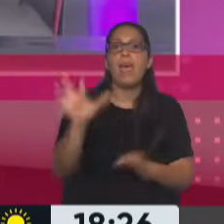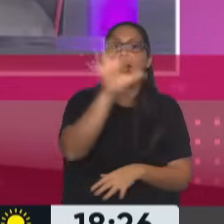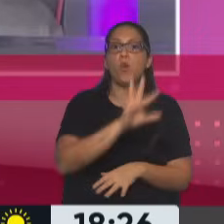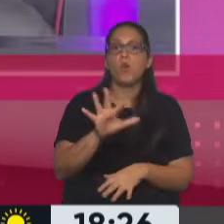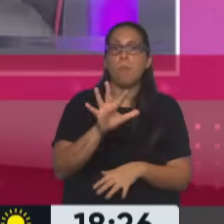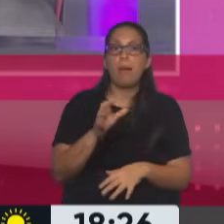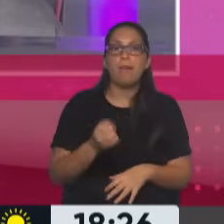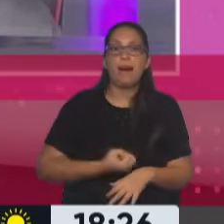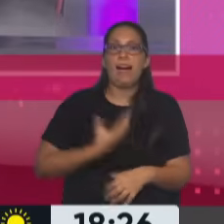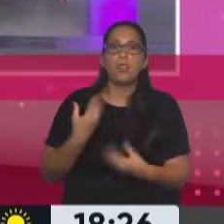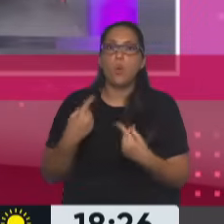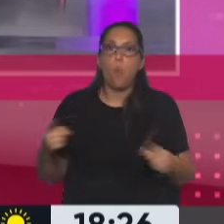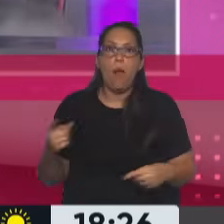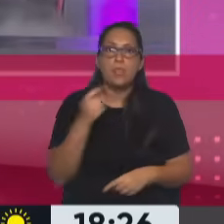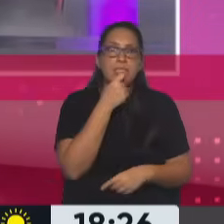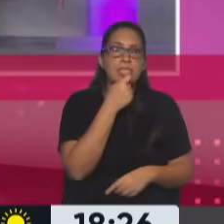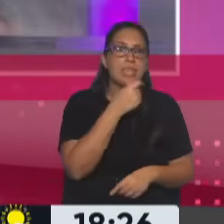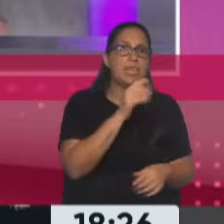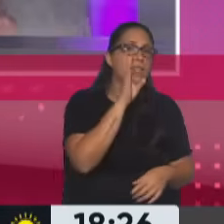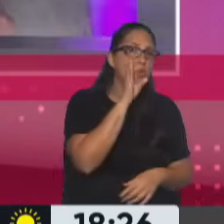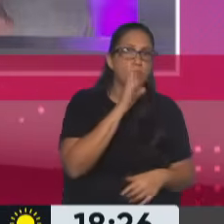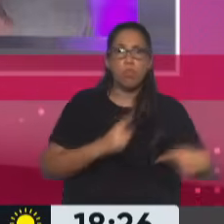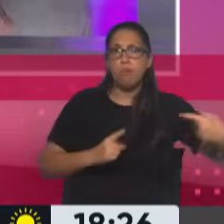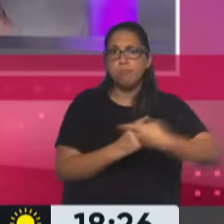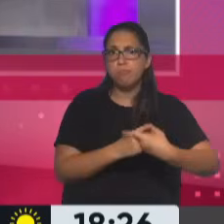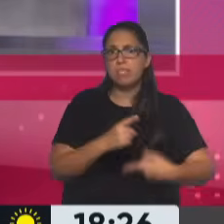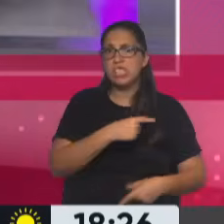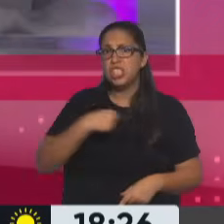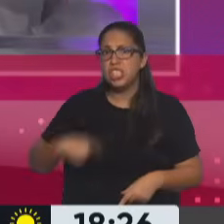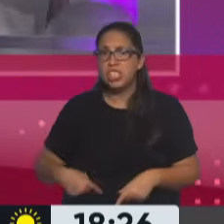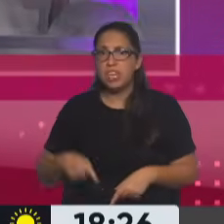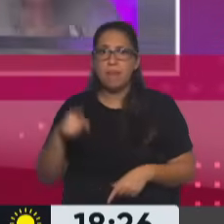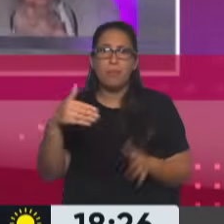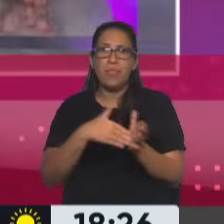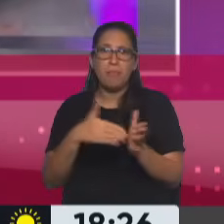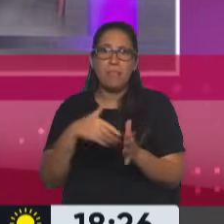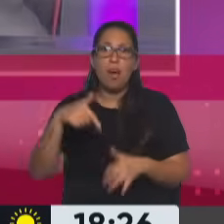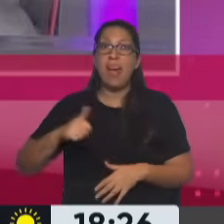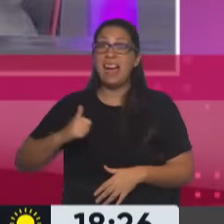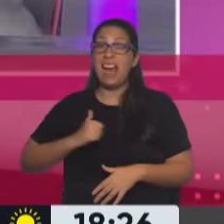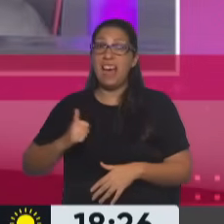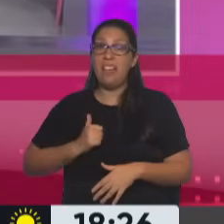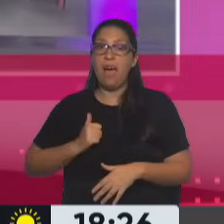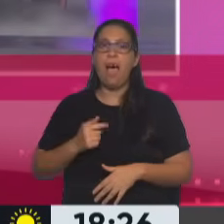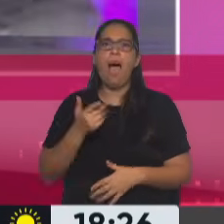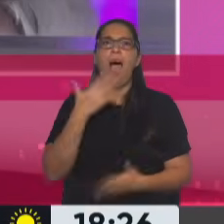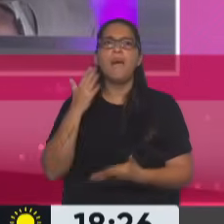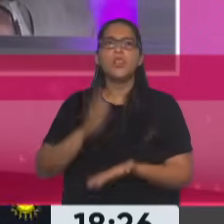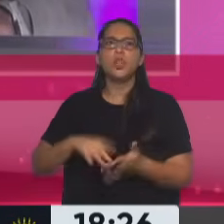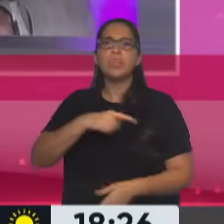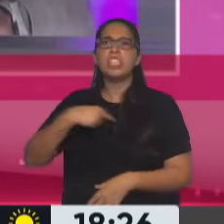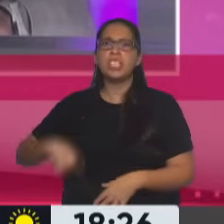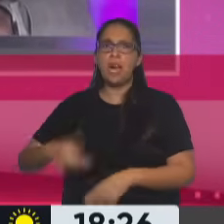que hace los Estados Unidos en torno a China, porque Carney jugó la carta. Es increíble ver a Canadá que juega la carta china en